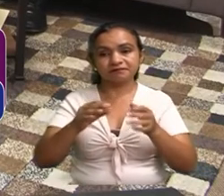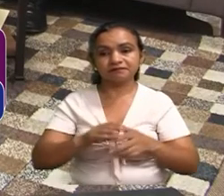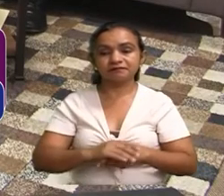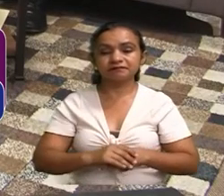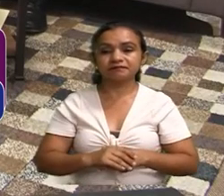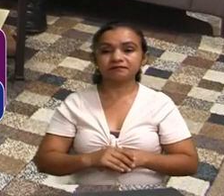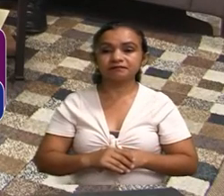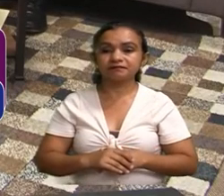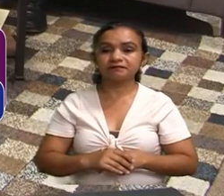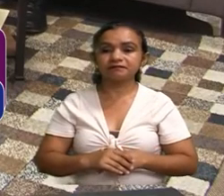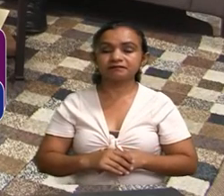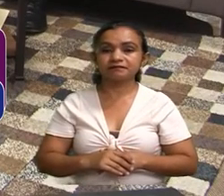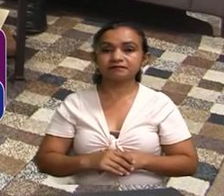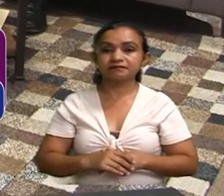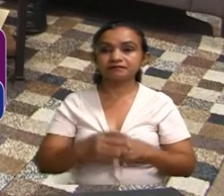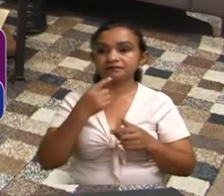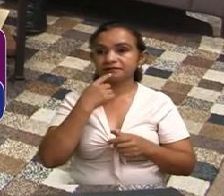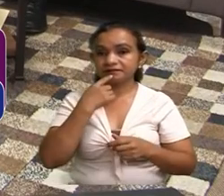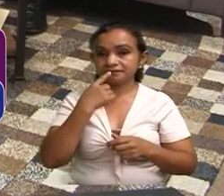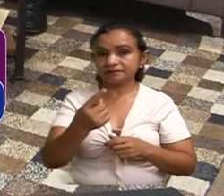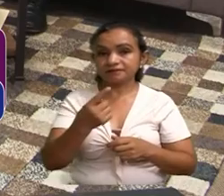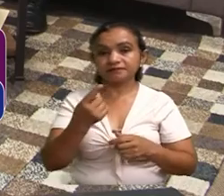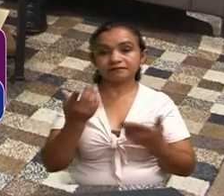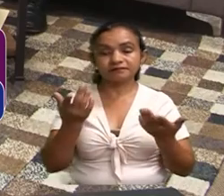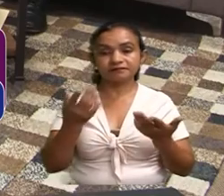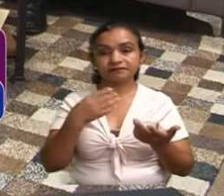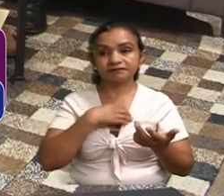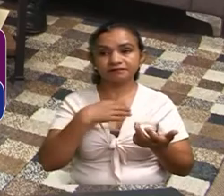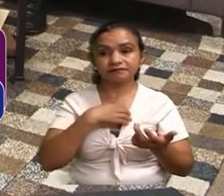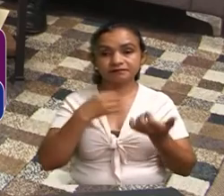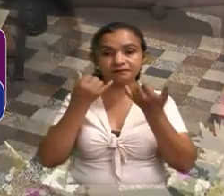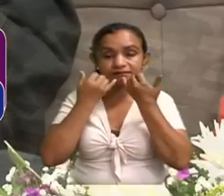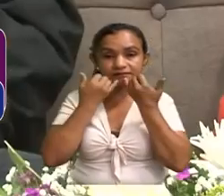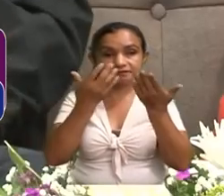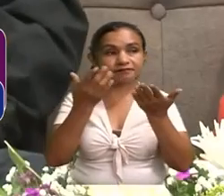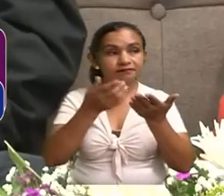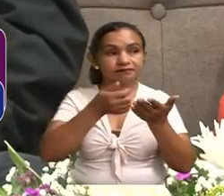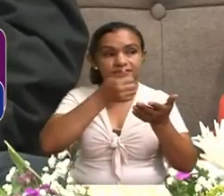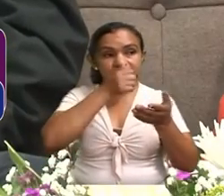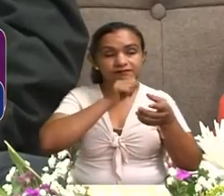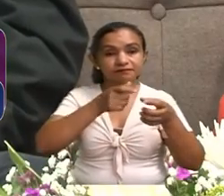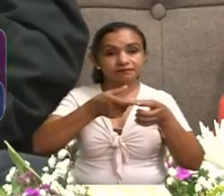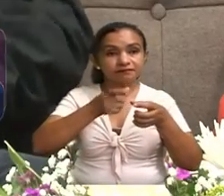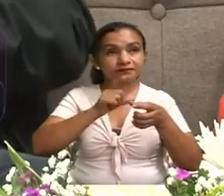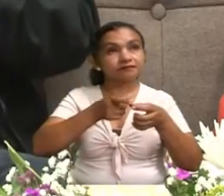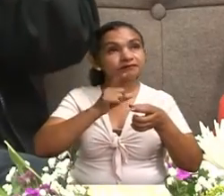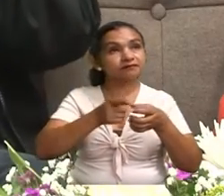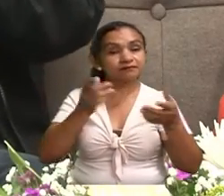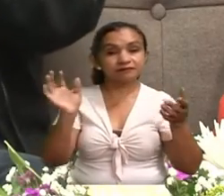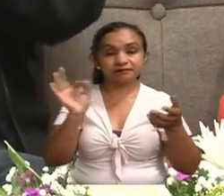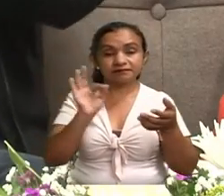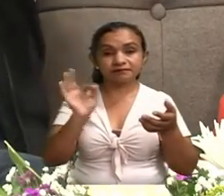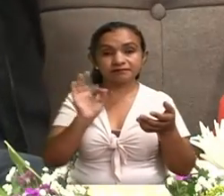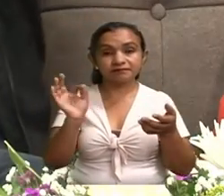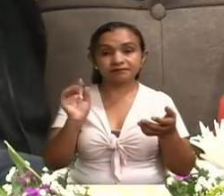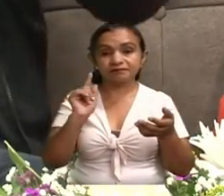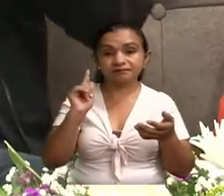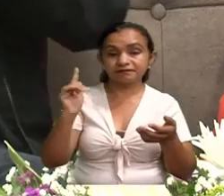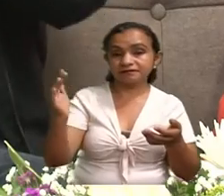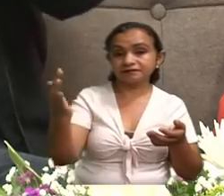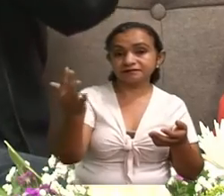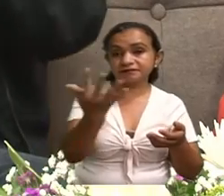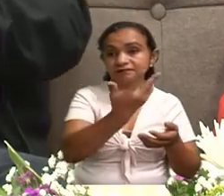bueno, decir, en nuestro sistema de información de agua y saneamiento es un sistema donde captura,